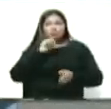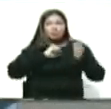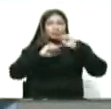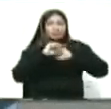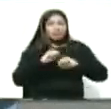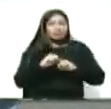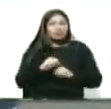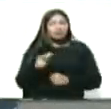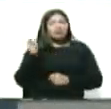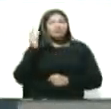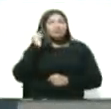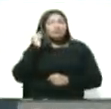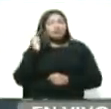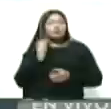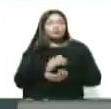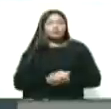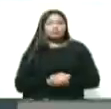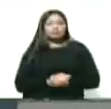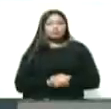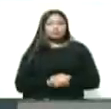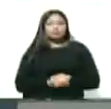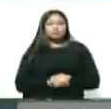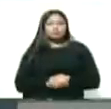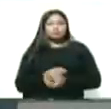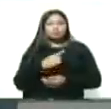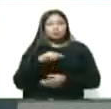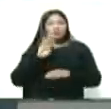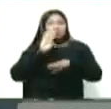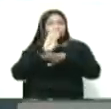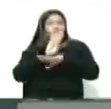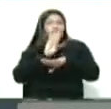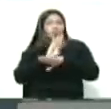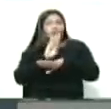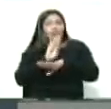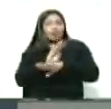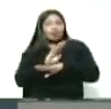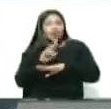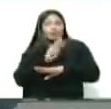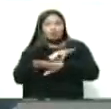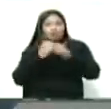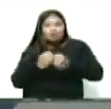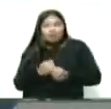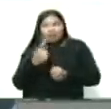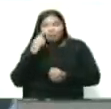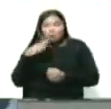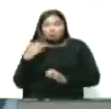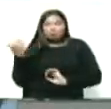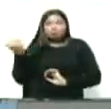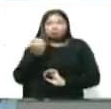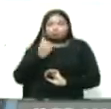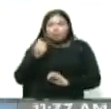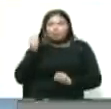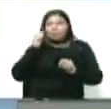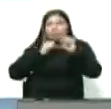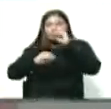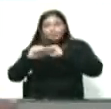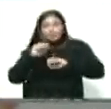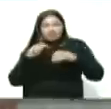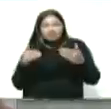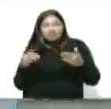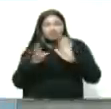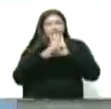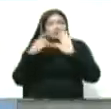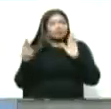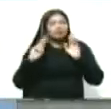mujer, para protegerlas de potenciales femicidios, en defensa de los